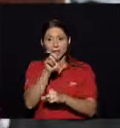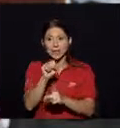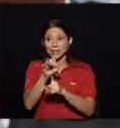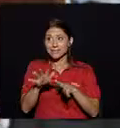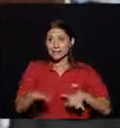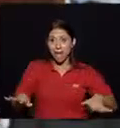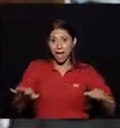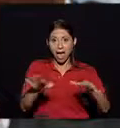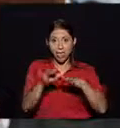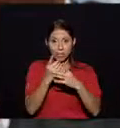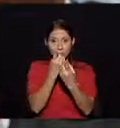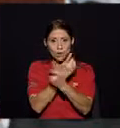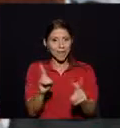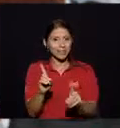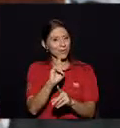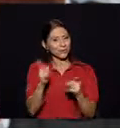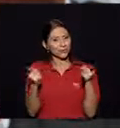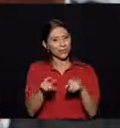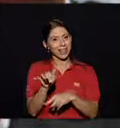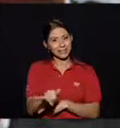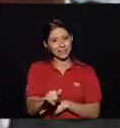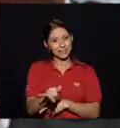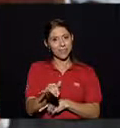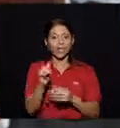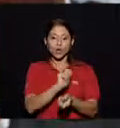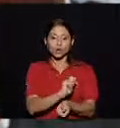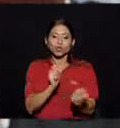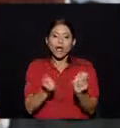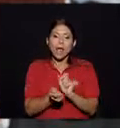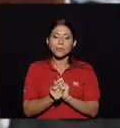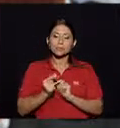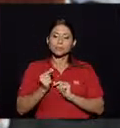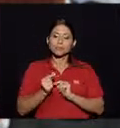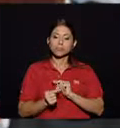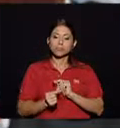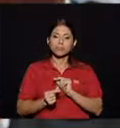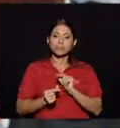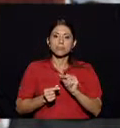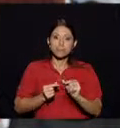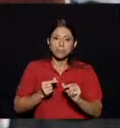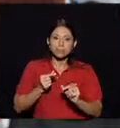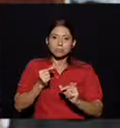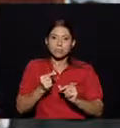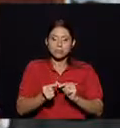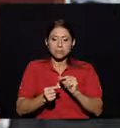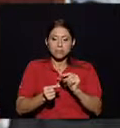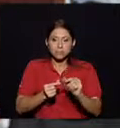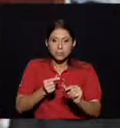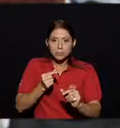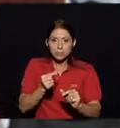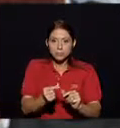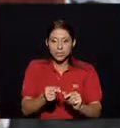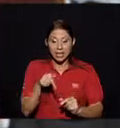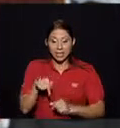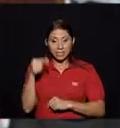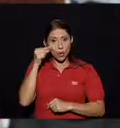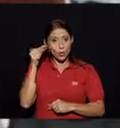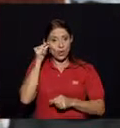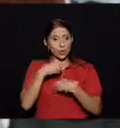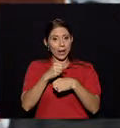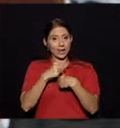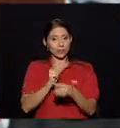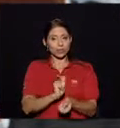En un Estado democrático las cosas no suceden así, los cambios se hacen de forma paulatina. Este gobierno ha venido haciendo